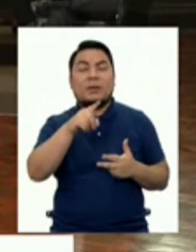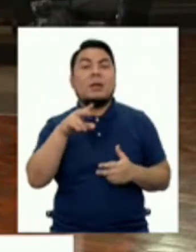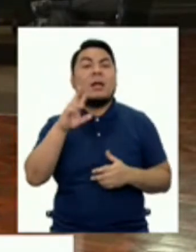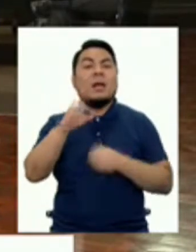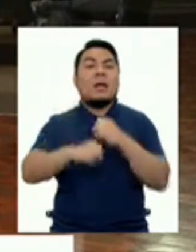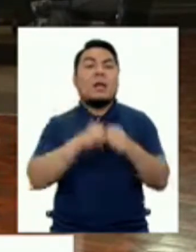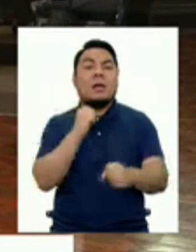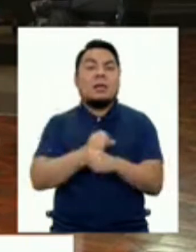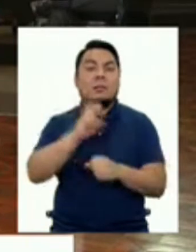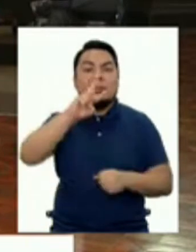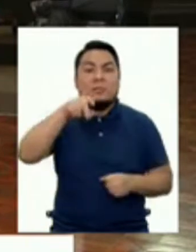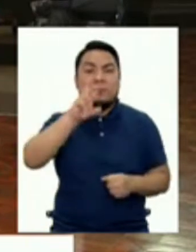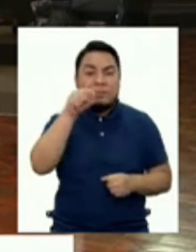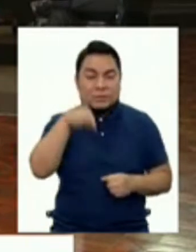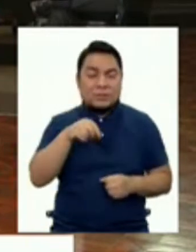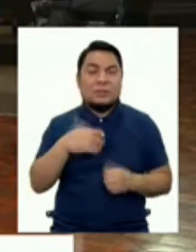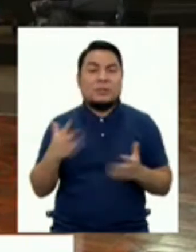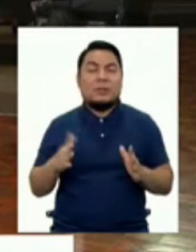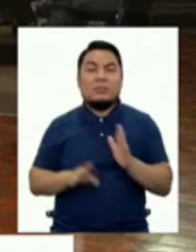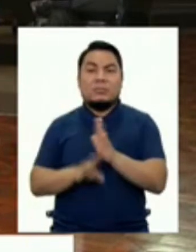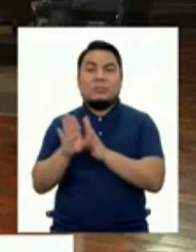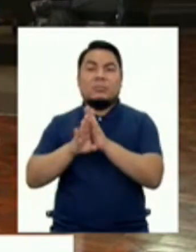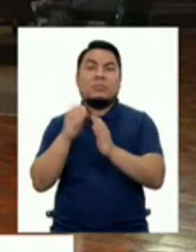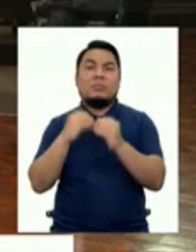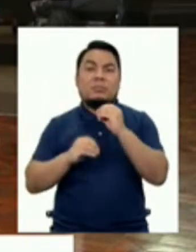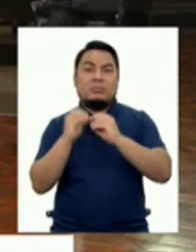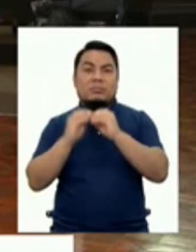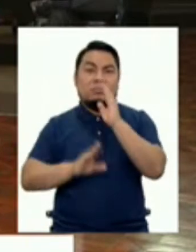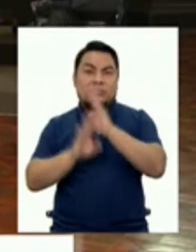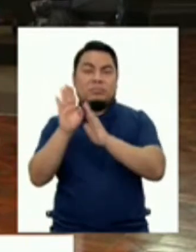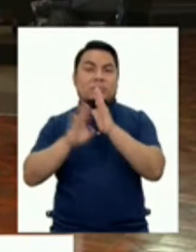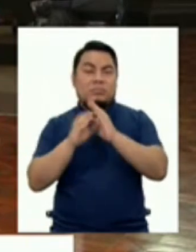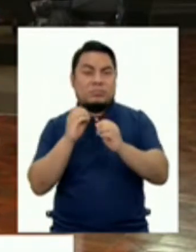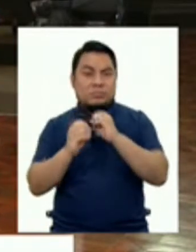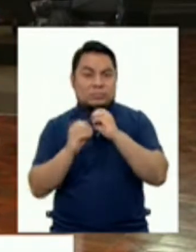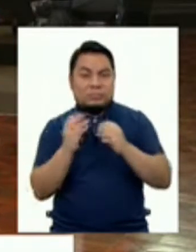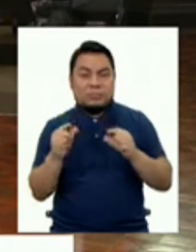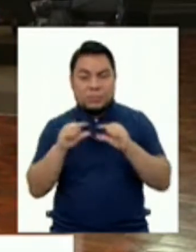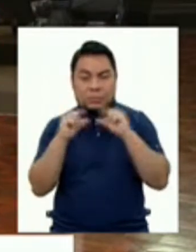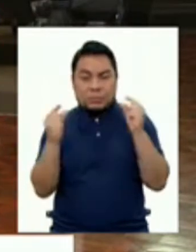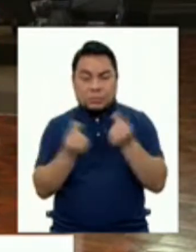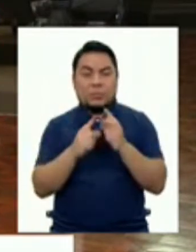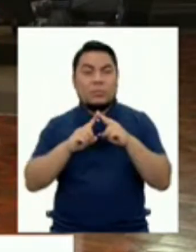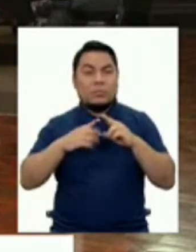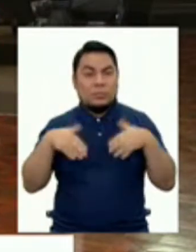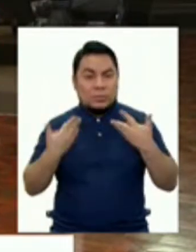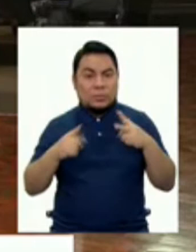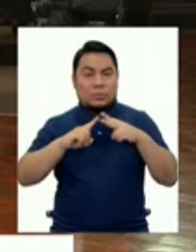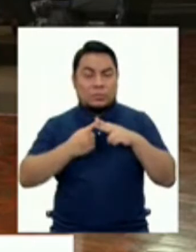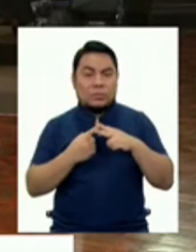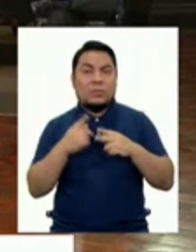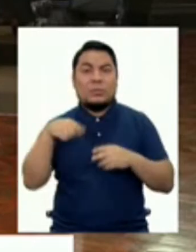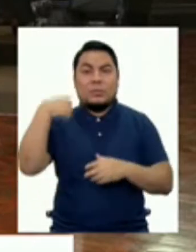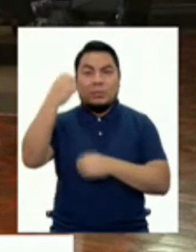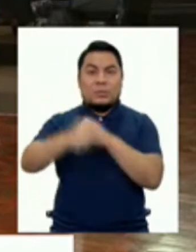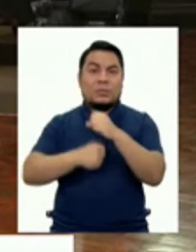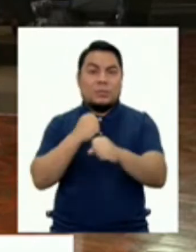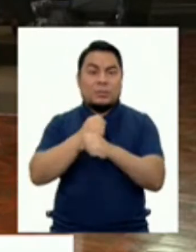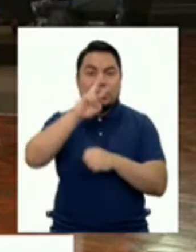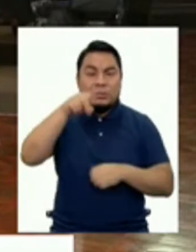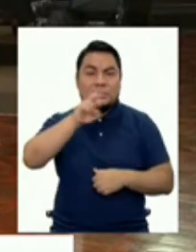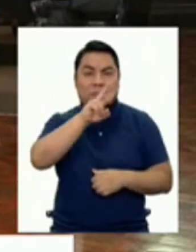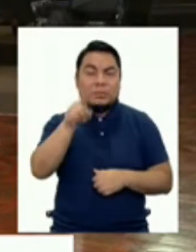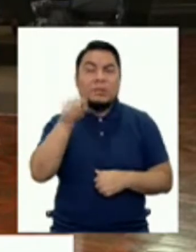proyectos mineros de gran envergadura iniciando su construcción. Un grupo podría comenzar a ejecutarse al 2021 y